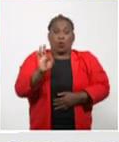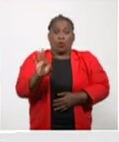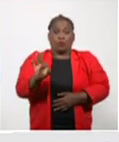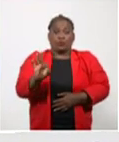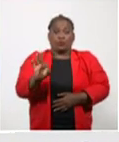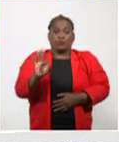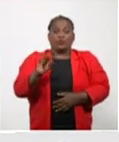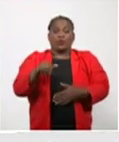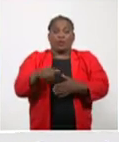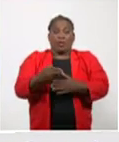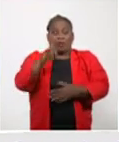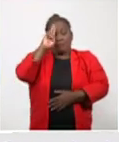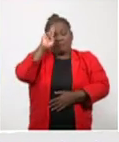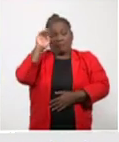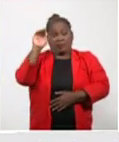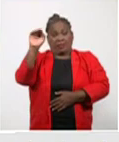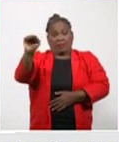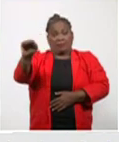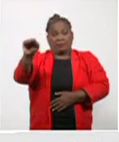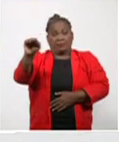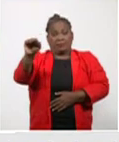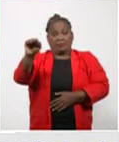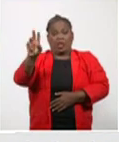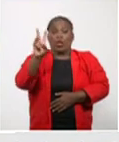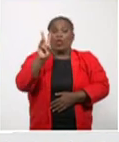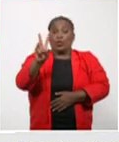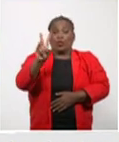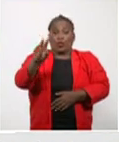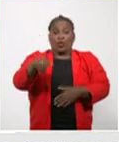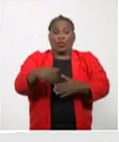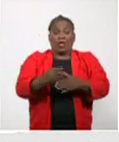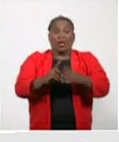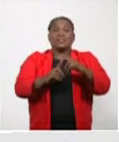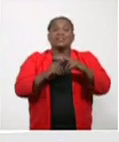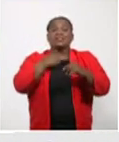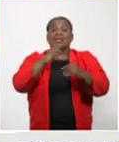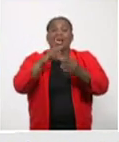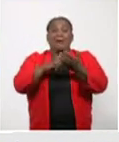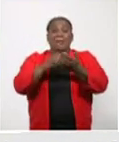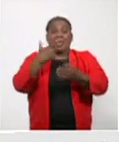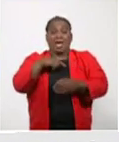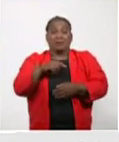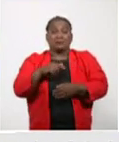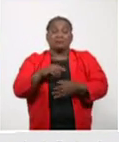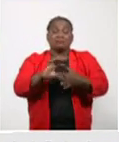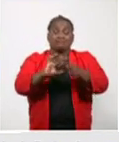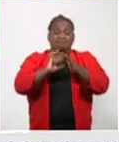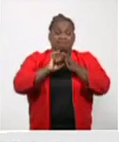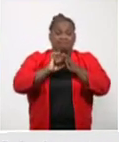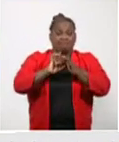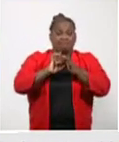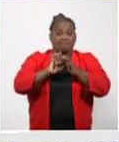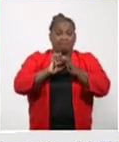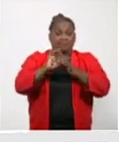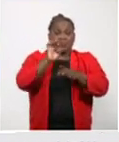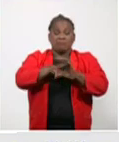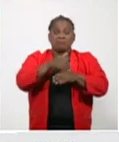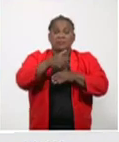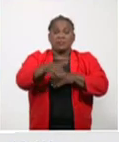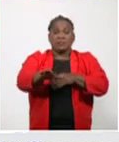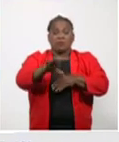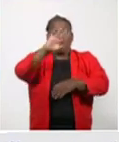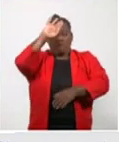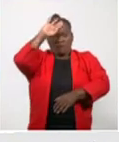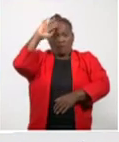en ingreso hospitalario, 2 de ellos en terapia intensiva. Inicialmente los síntomas que presentó fue